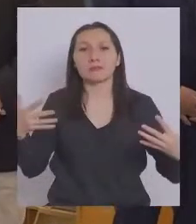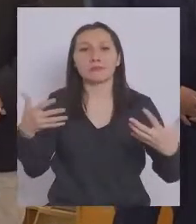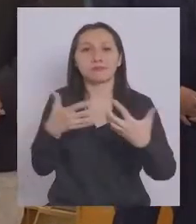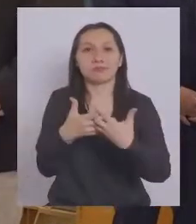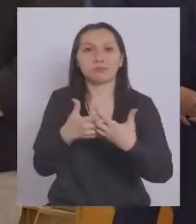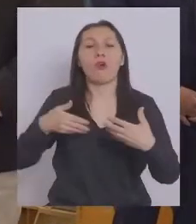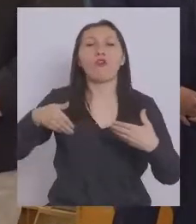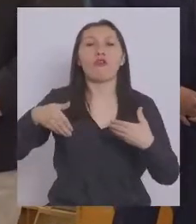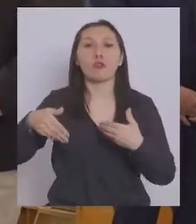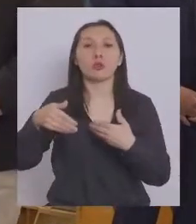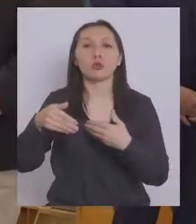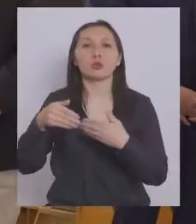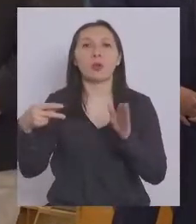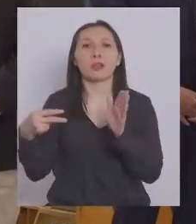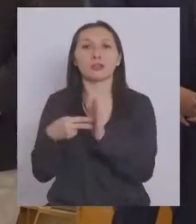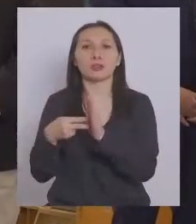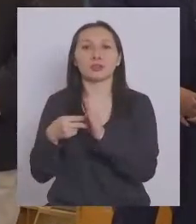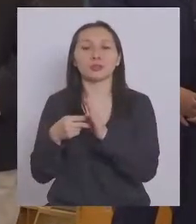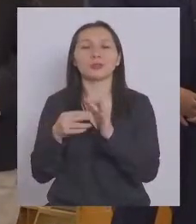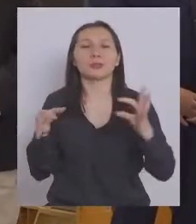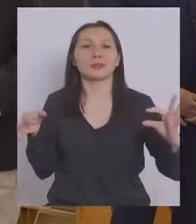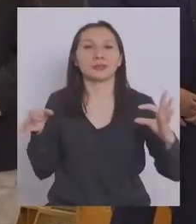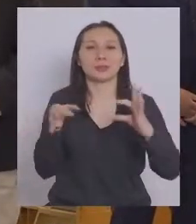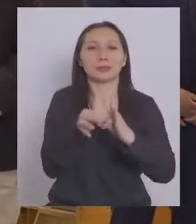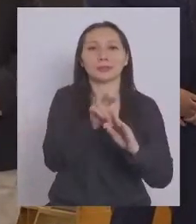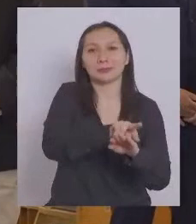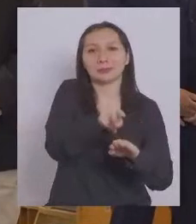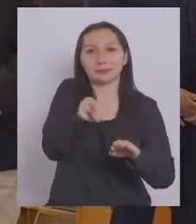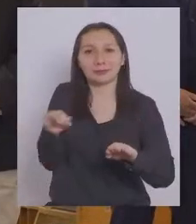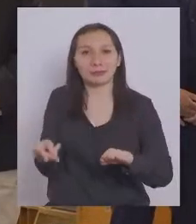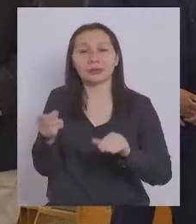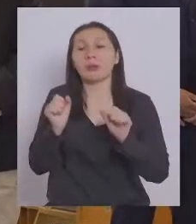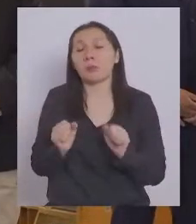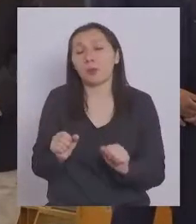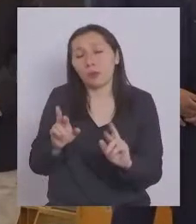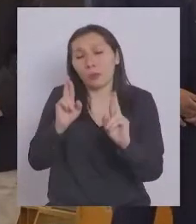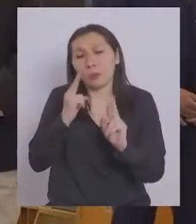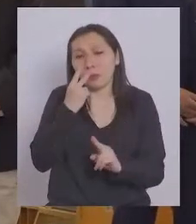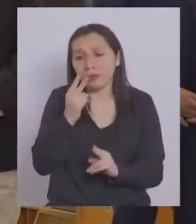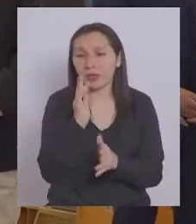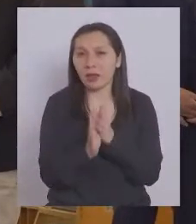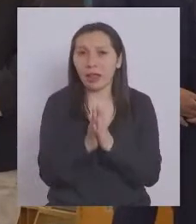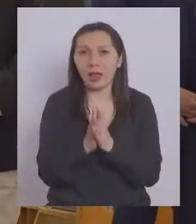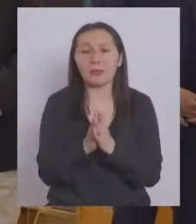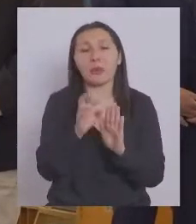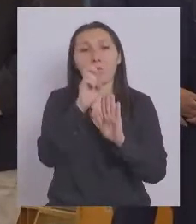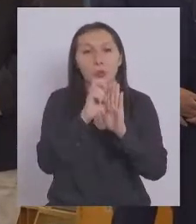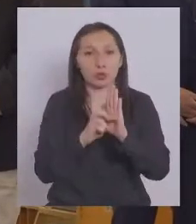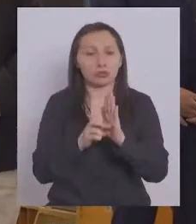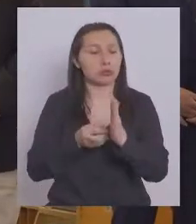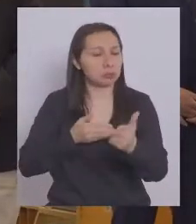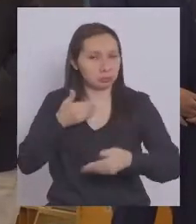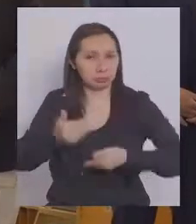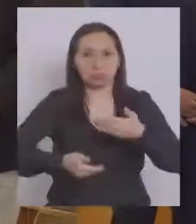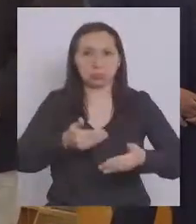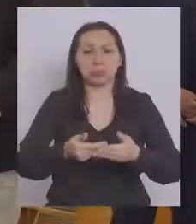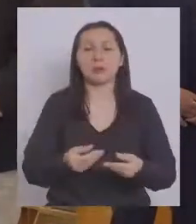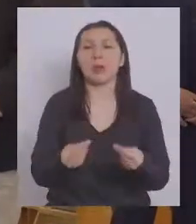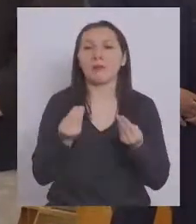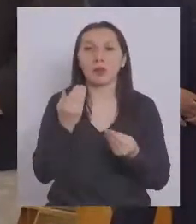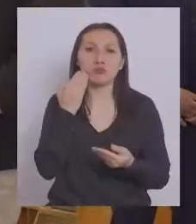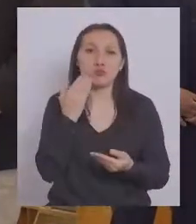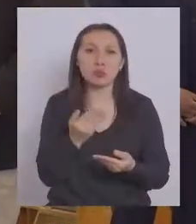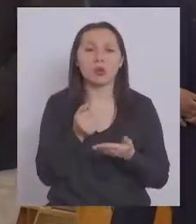con buses eléctricos. Así que espero que podamos ver rápido todos estos proyectos funcionando para beneficio